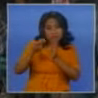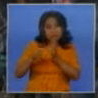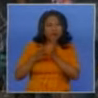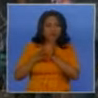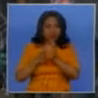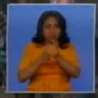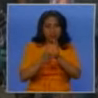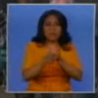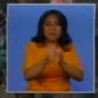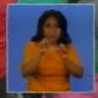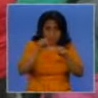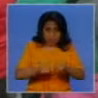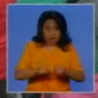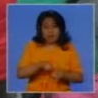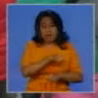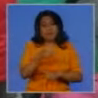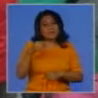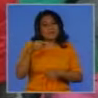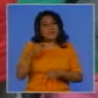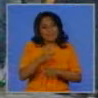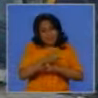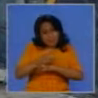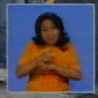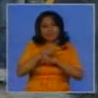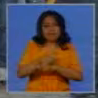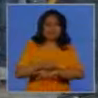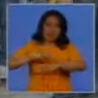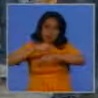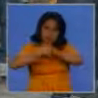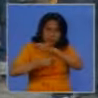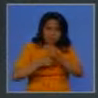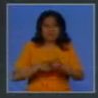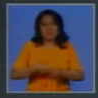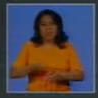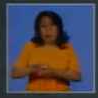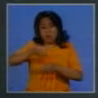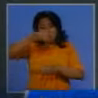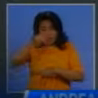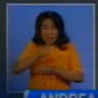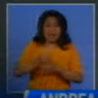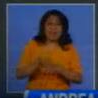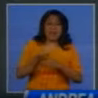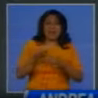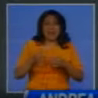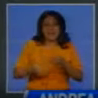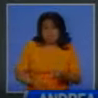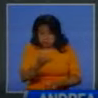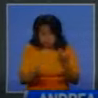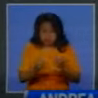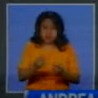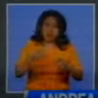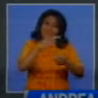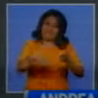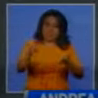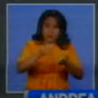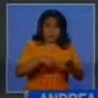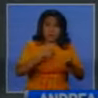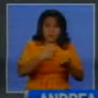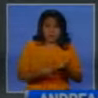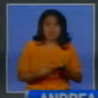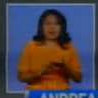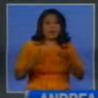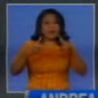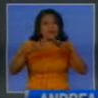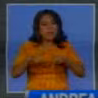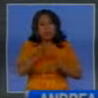armas, botellas, cadenas, juegos pirotécnicos ni con paraguas grandes. Además, este martes hay que ser precavidos por el clima, ya que de acuerdo a